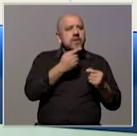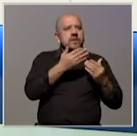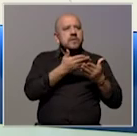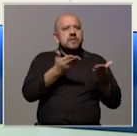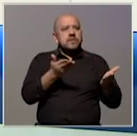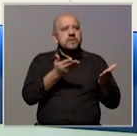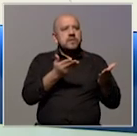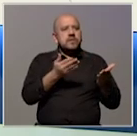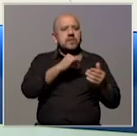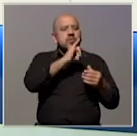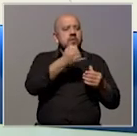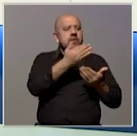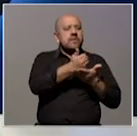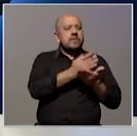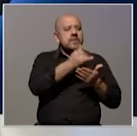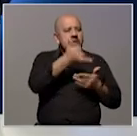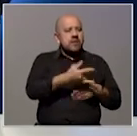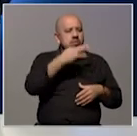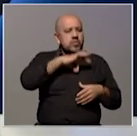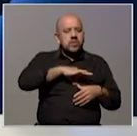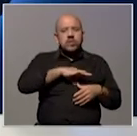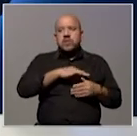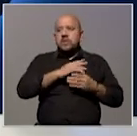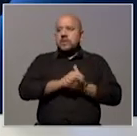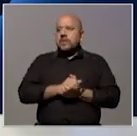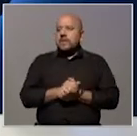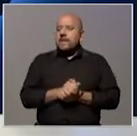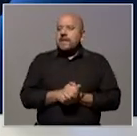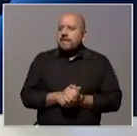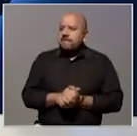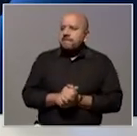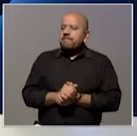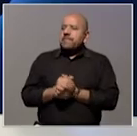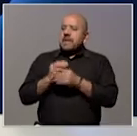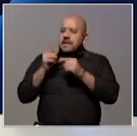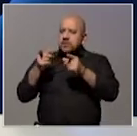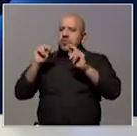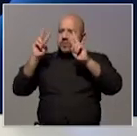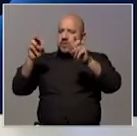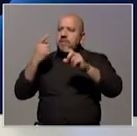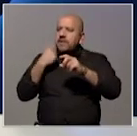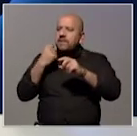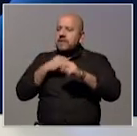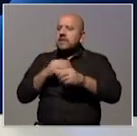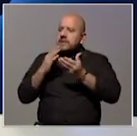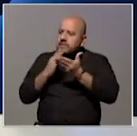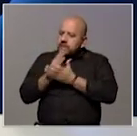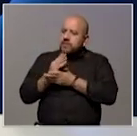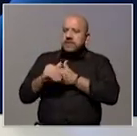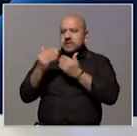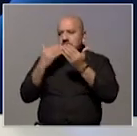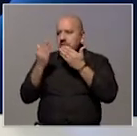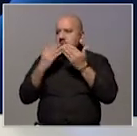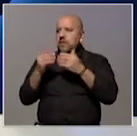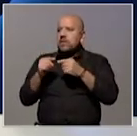quienes están en las juntas departamentales tengan un salario es una es un tema pendiente y es un tema recurrente en cada